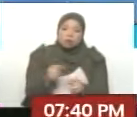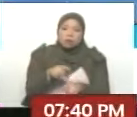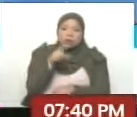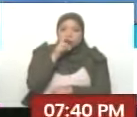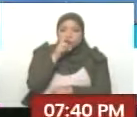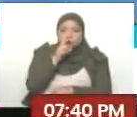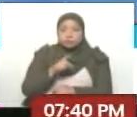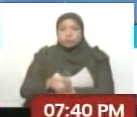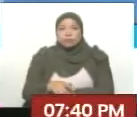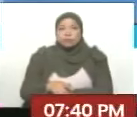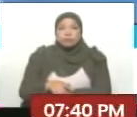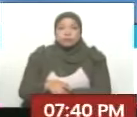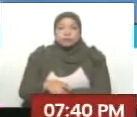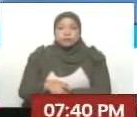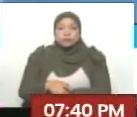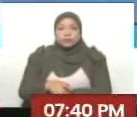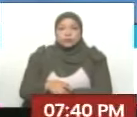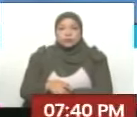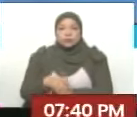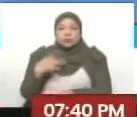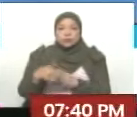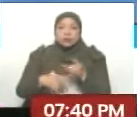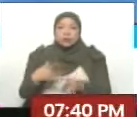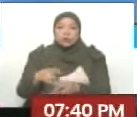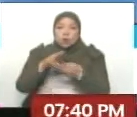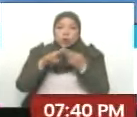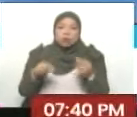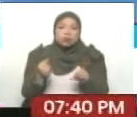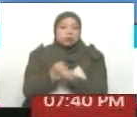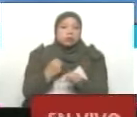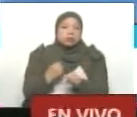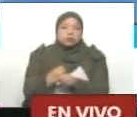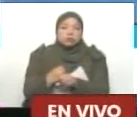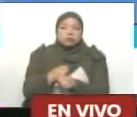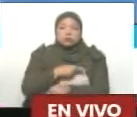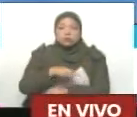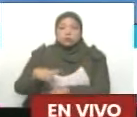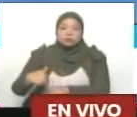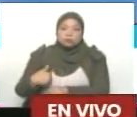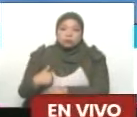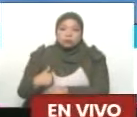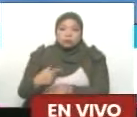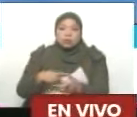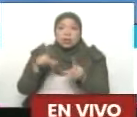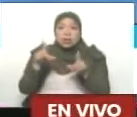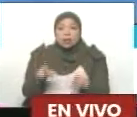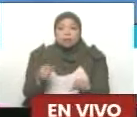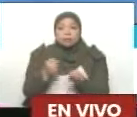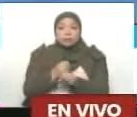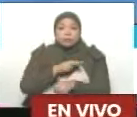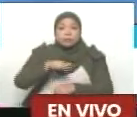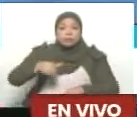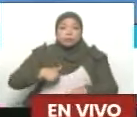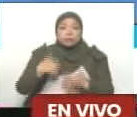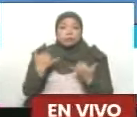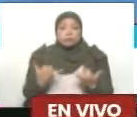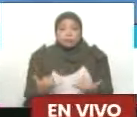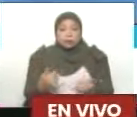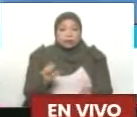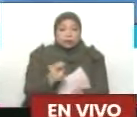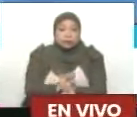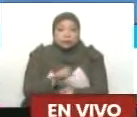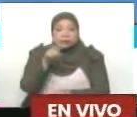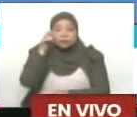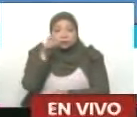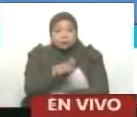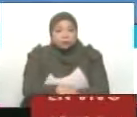maduración, entonces sacaremos una conclusión. Le he hecho la propuesta de poner las máximas penas